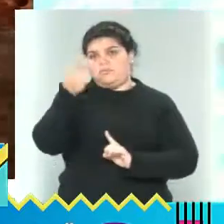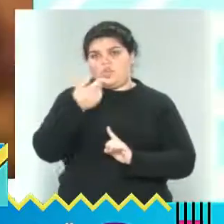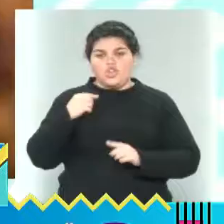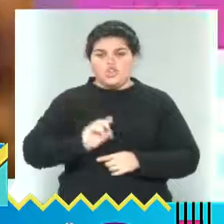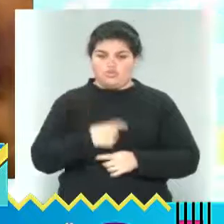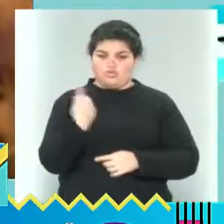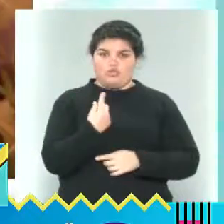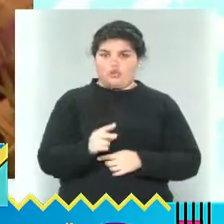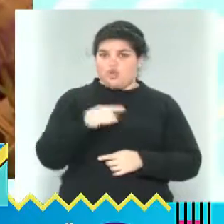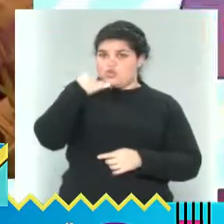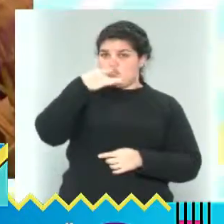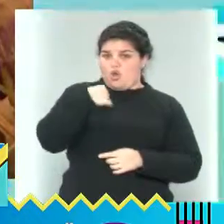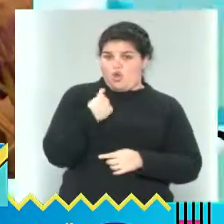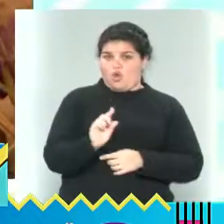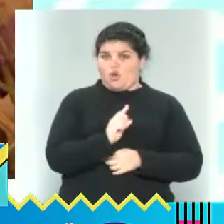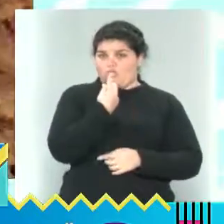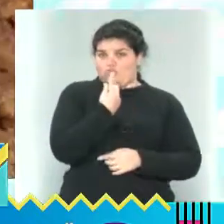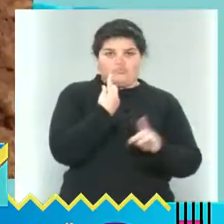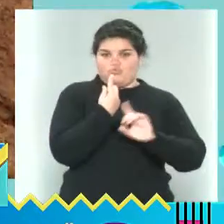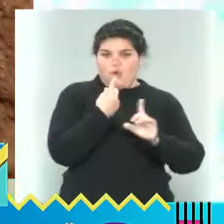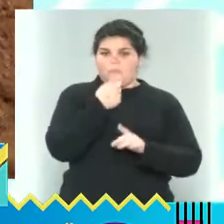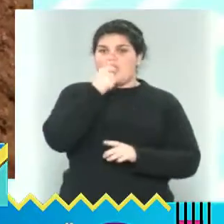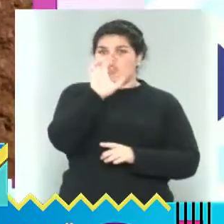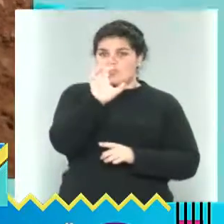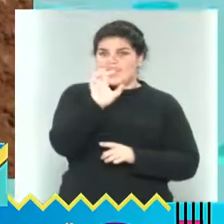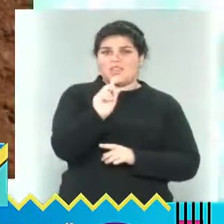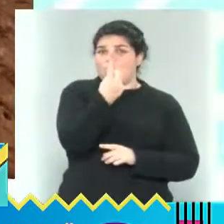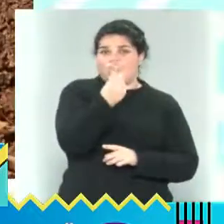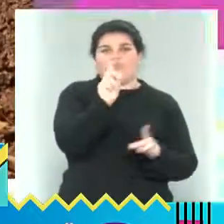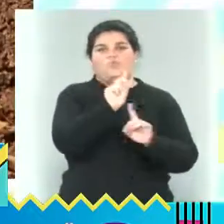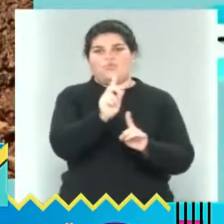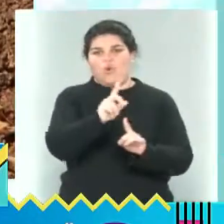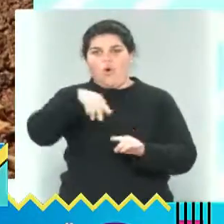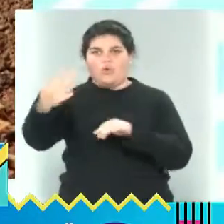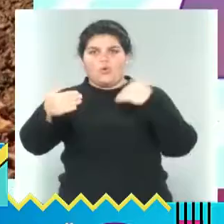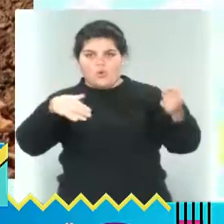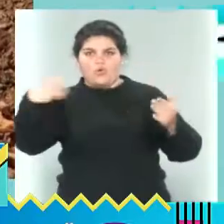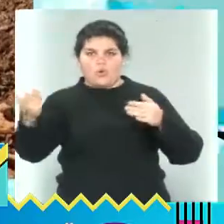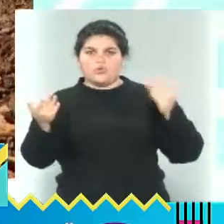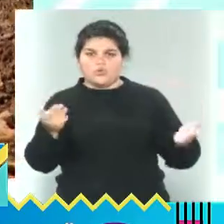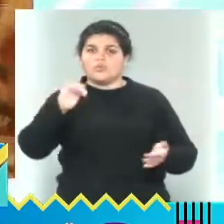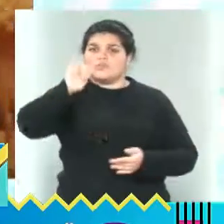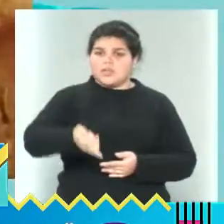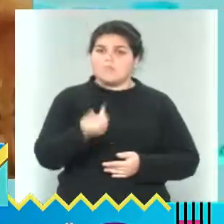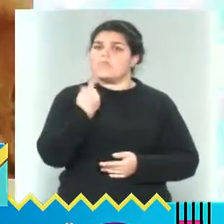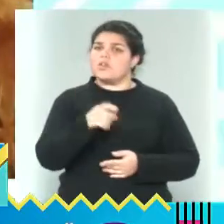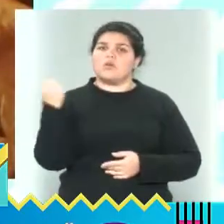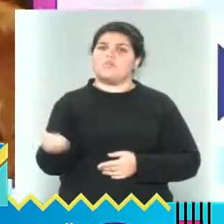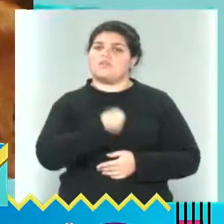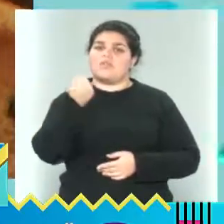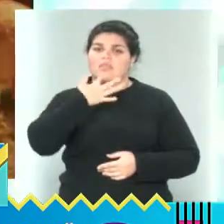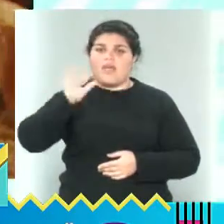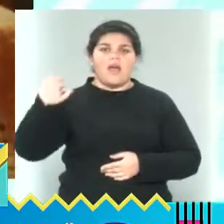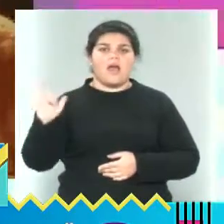depende de Mendoza, pero sí, digamos, tenemos que ser conscientes en este mundo con